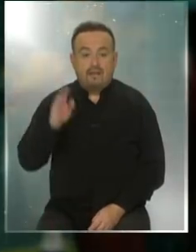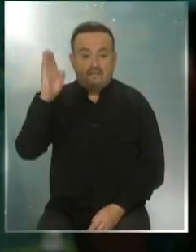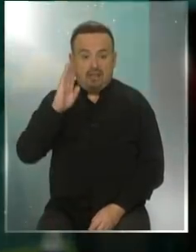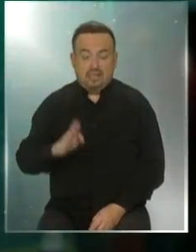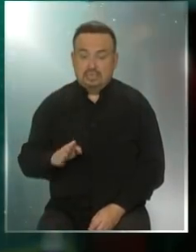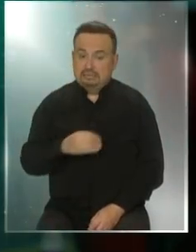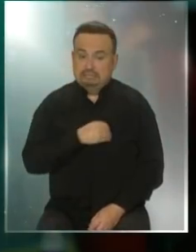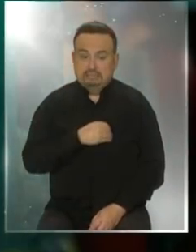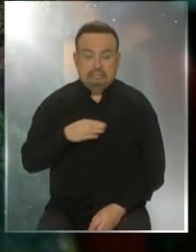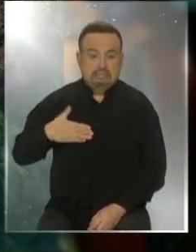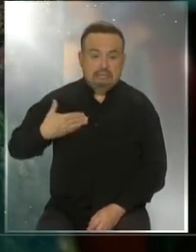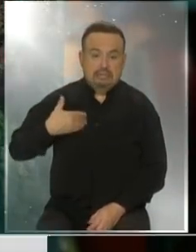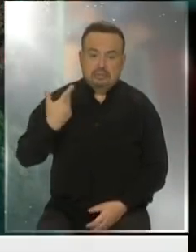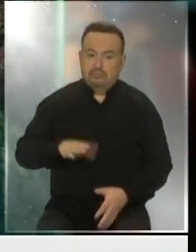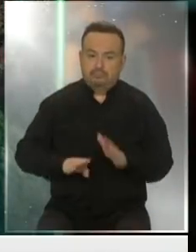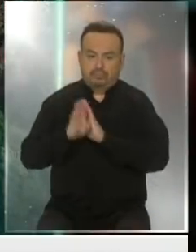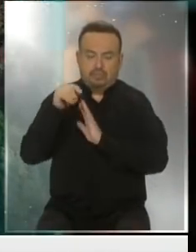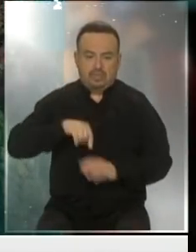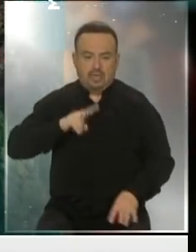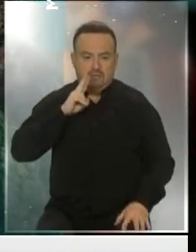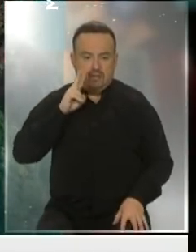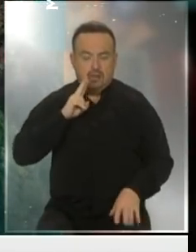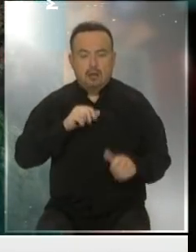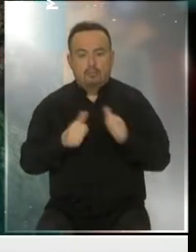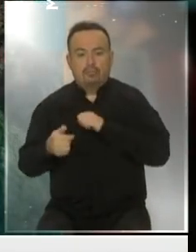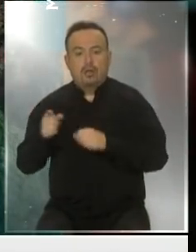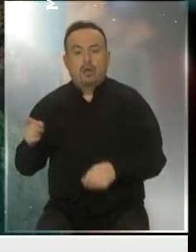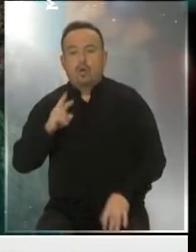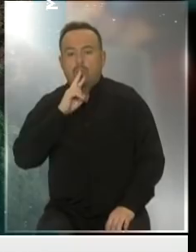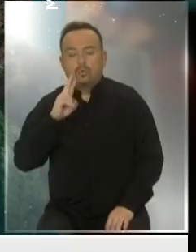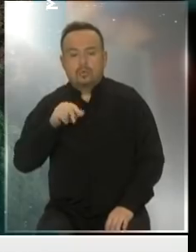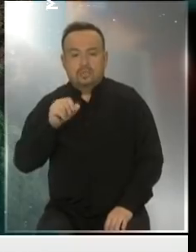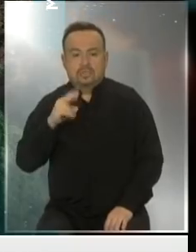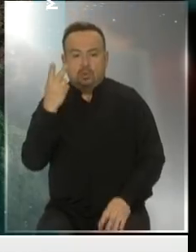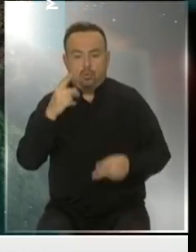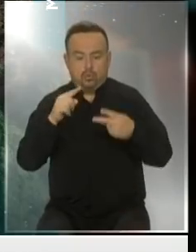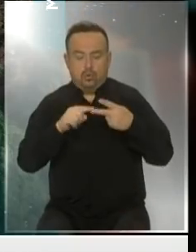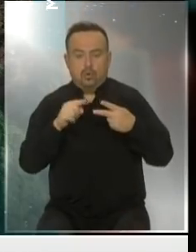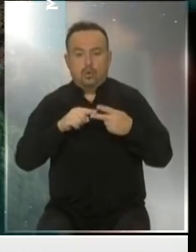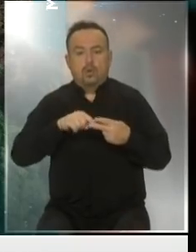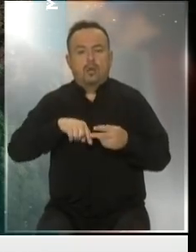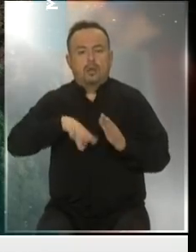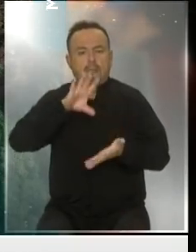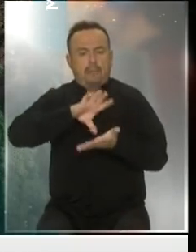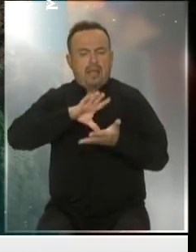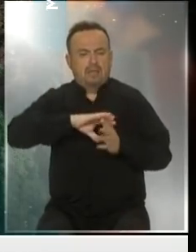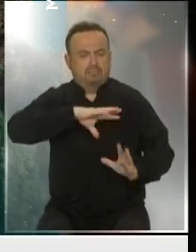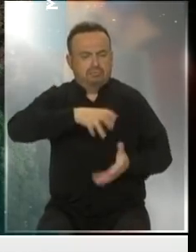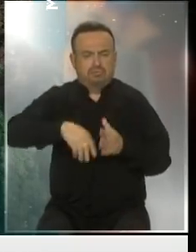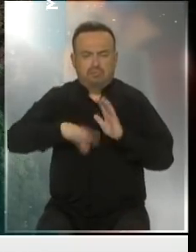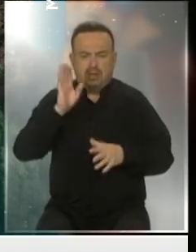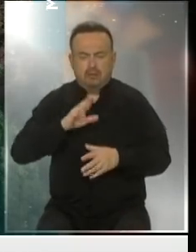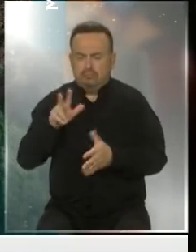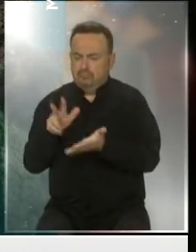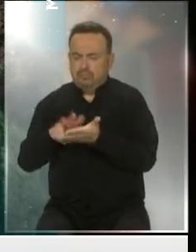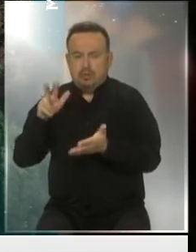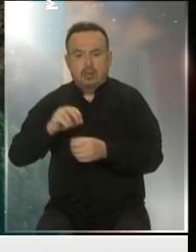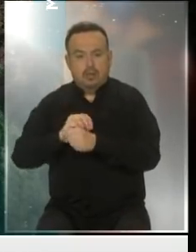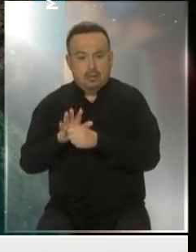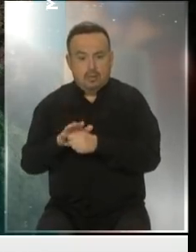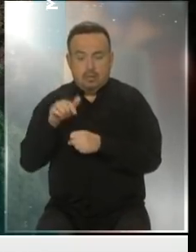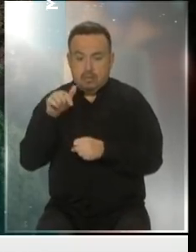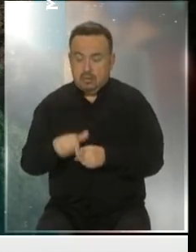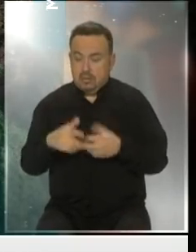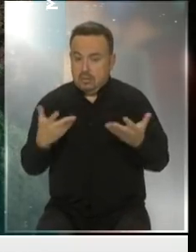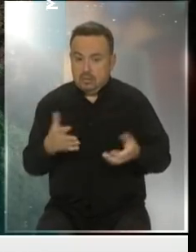Brasil, lamentablemente, superó este viernes a Rusia y se convirtió en el segundo país del mundo con más casos confirmados de coronavirus. En